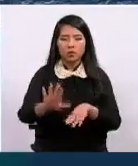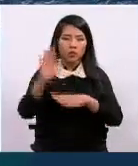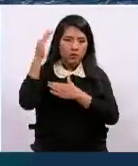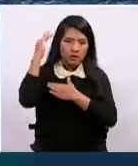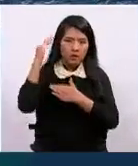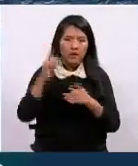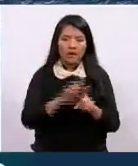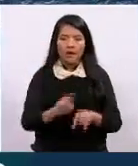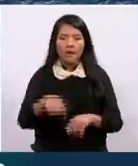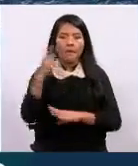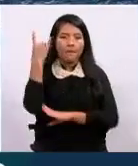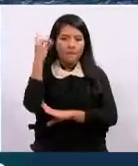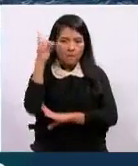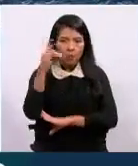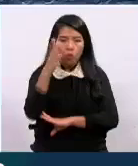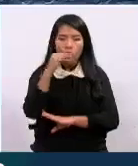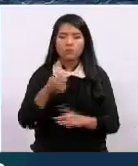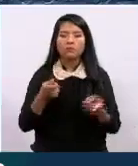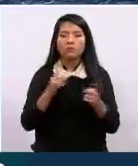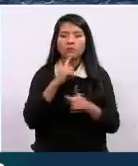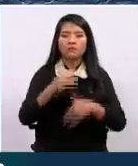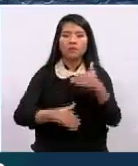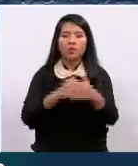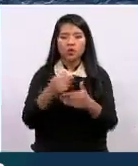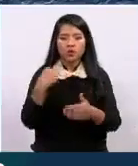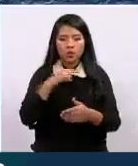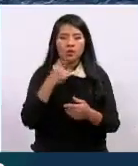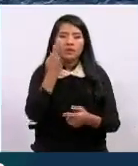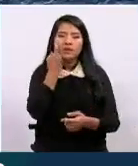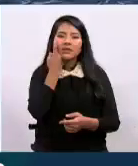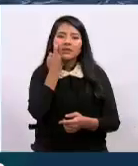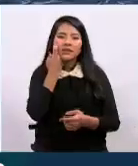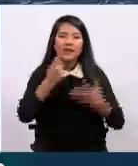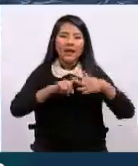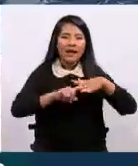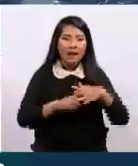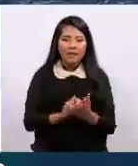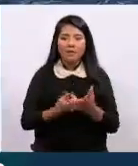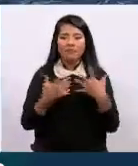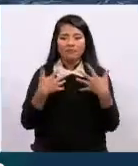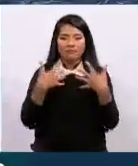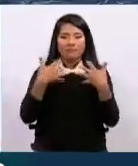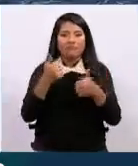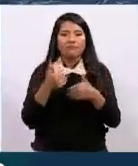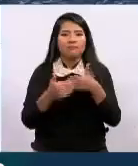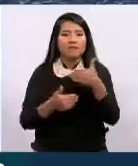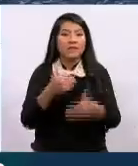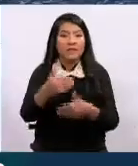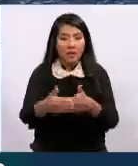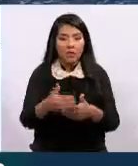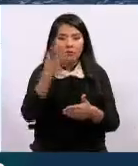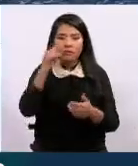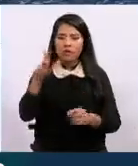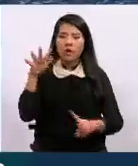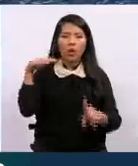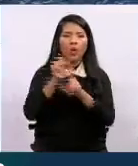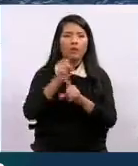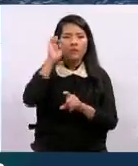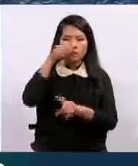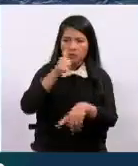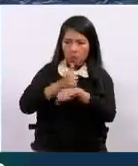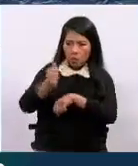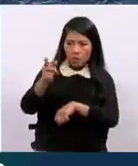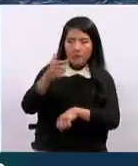Bolivia, cuando estamos en un proceso de recuperarnos del daño que nos causó justamente en el golpe de Estado el señor Camacho